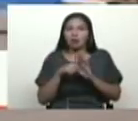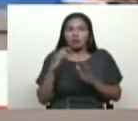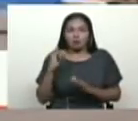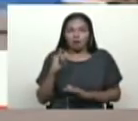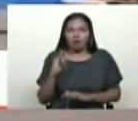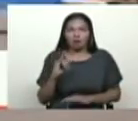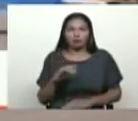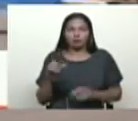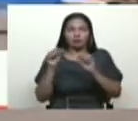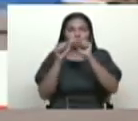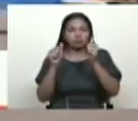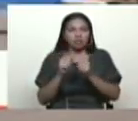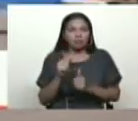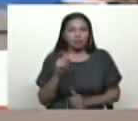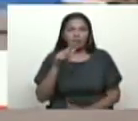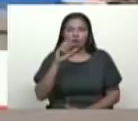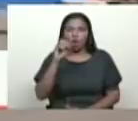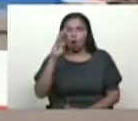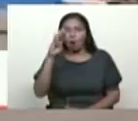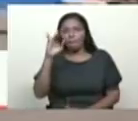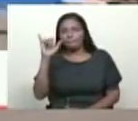por el sistema de lobbies.